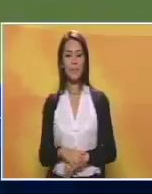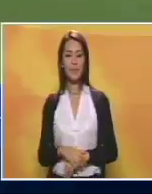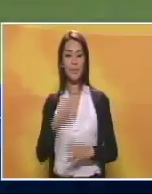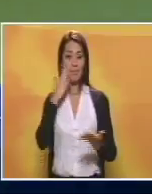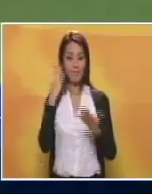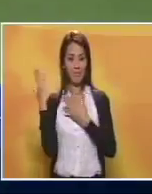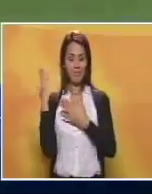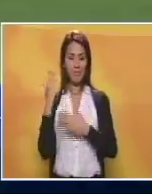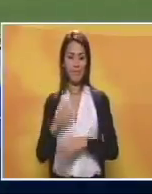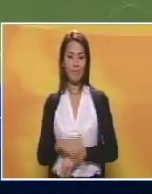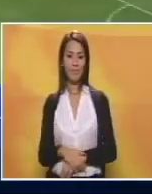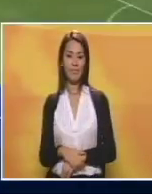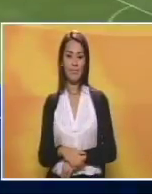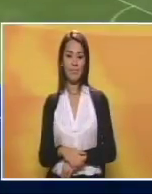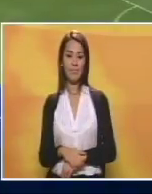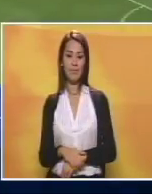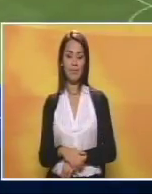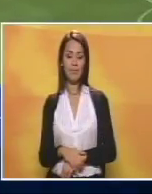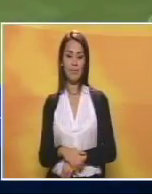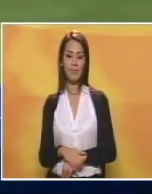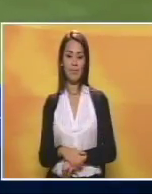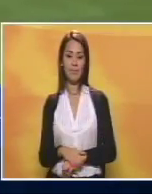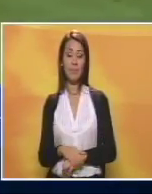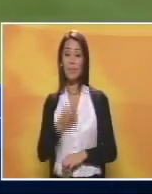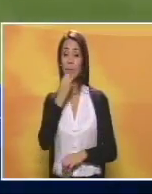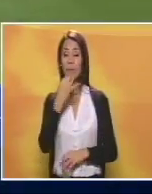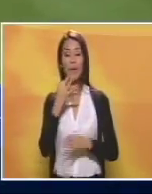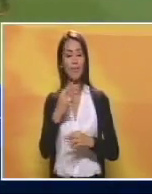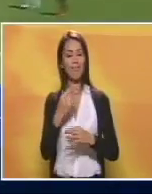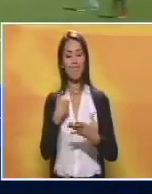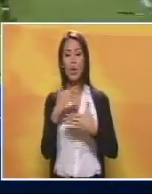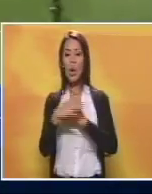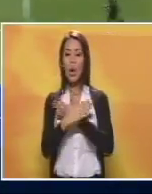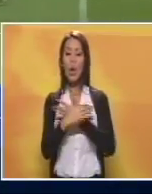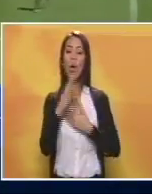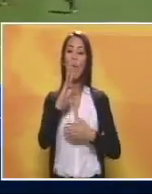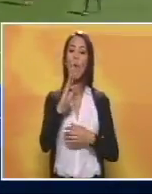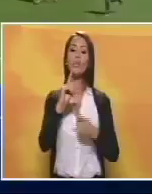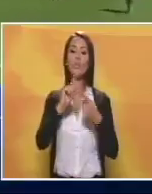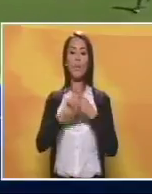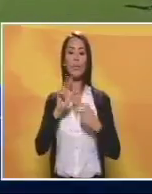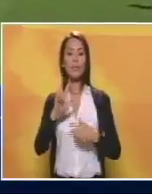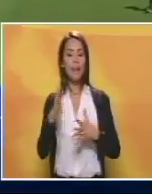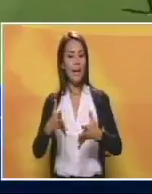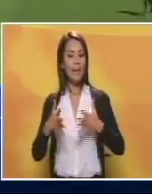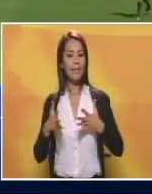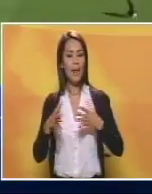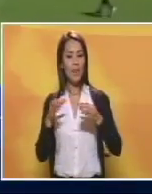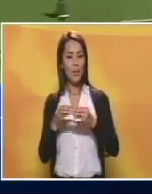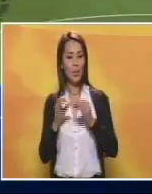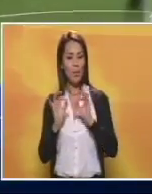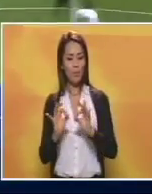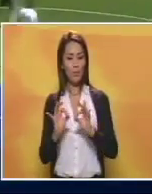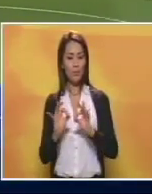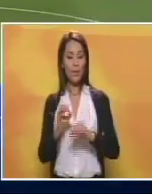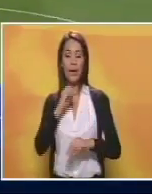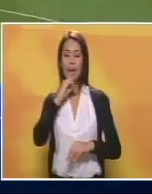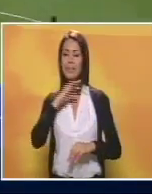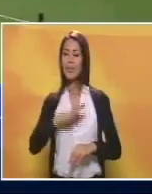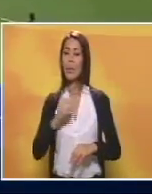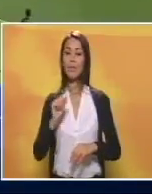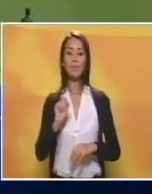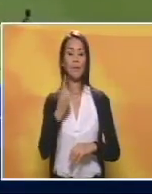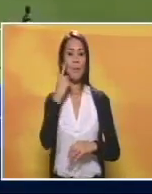que ha sido tendencia en redes en su estreno con el Galaxy de Los Ángeles. 4-3 la victoria de los Galácticos en el histórico